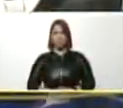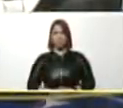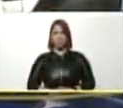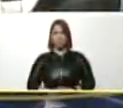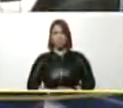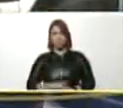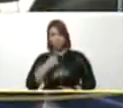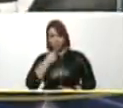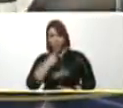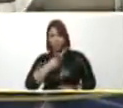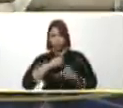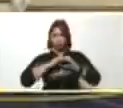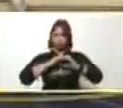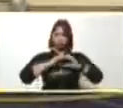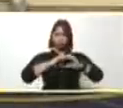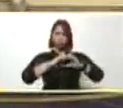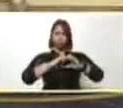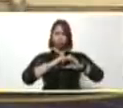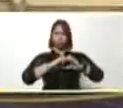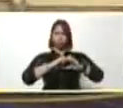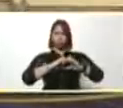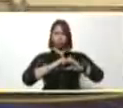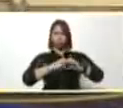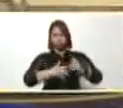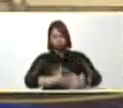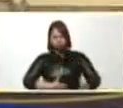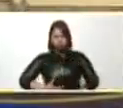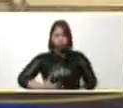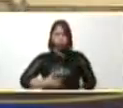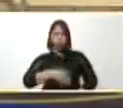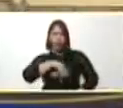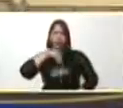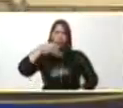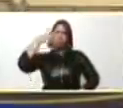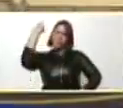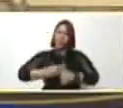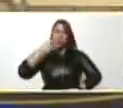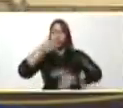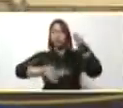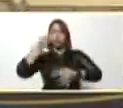Lo digo con el corazón, con el estómago, con el alma. ¡Justicia!